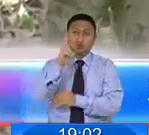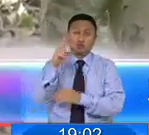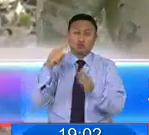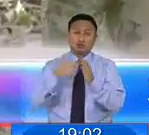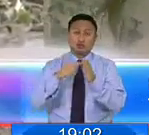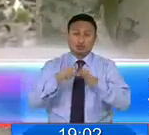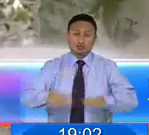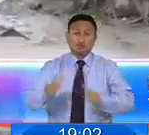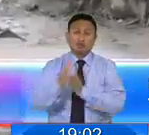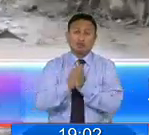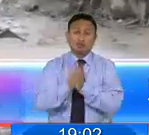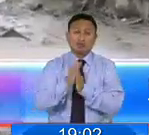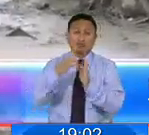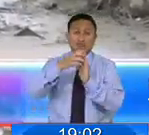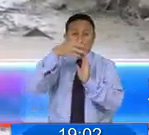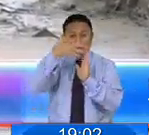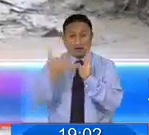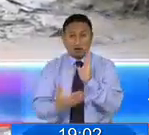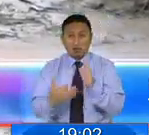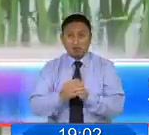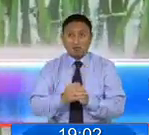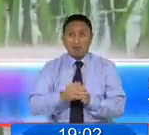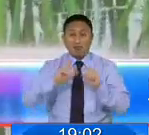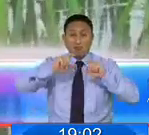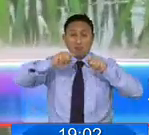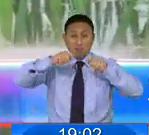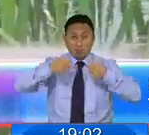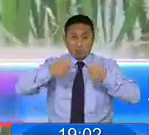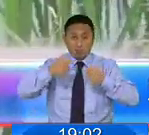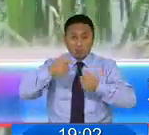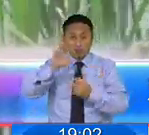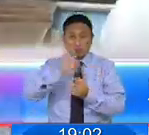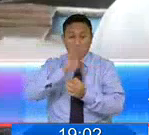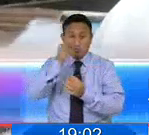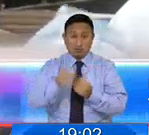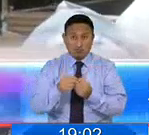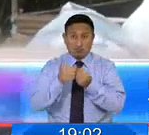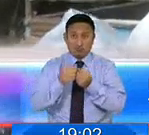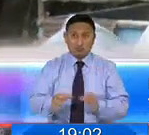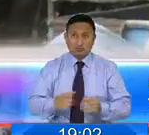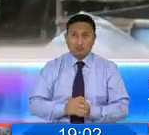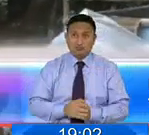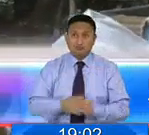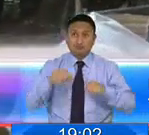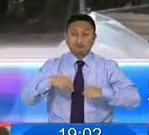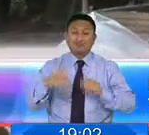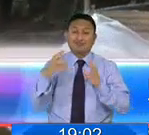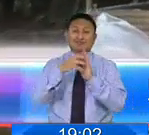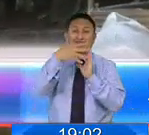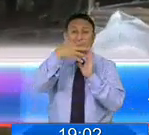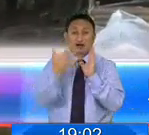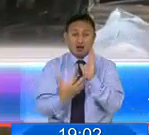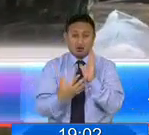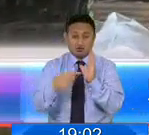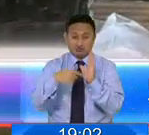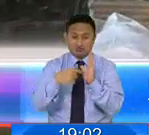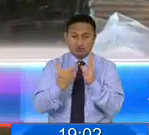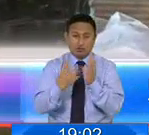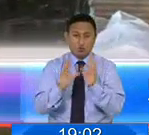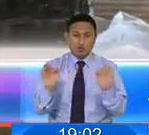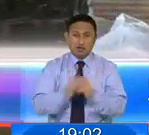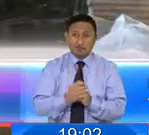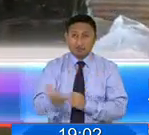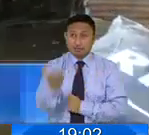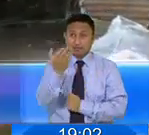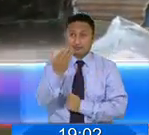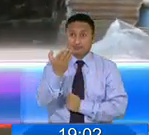entre cacao, arroz, maíz duro y banano podrían perderse. Ya que acá ya está más cerca, ya no vale, porque ya veas cómo